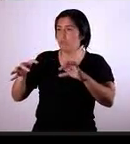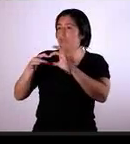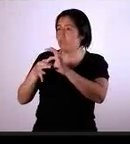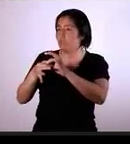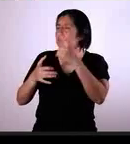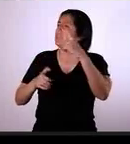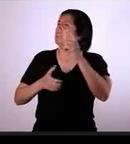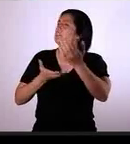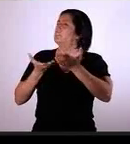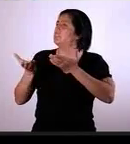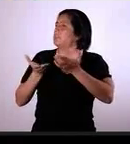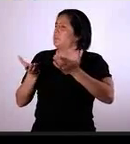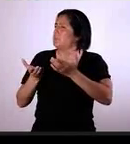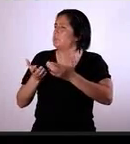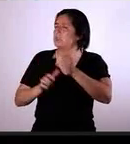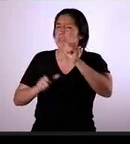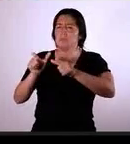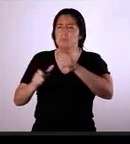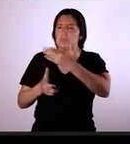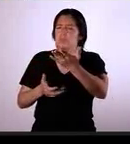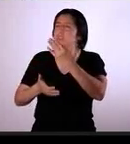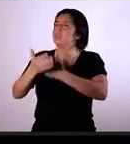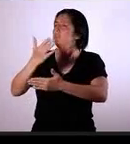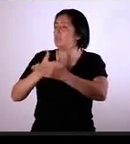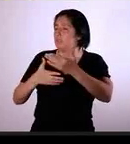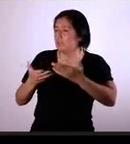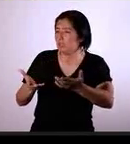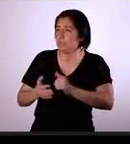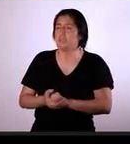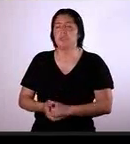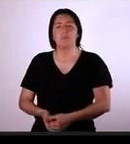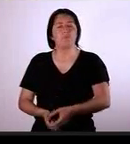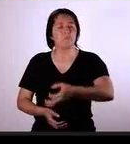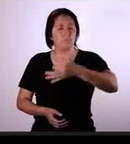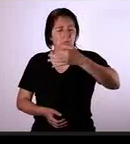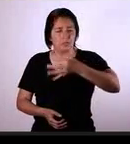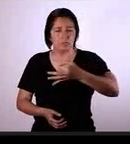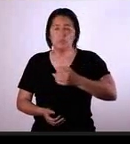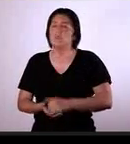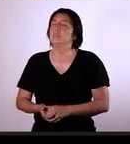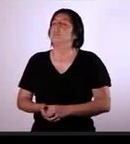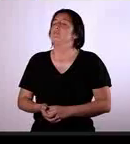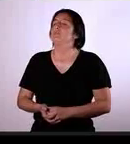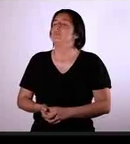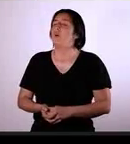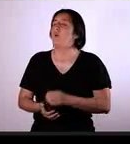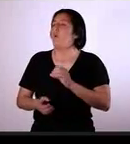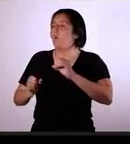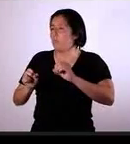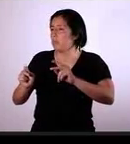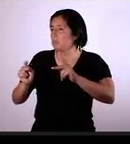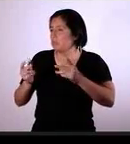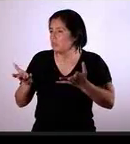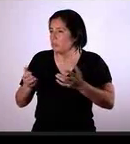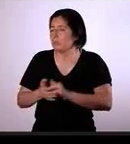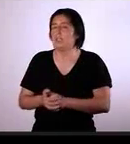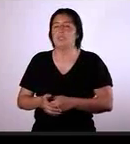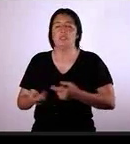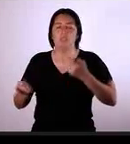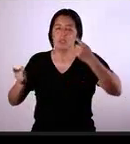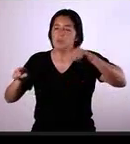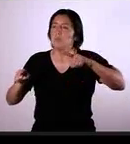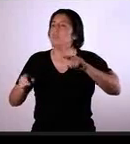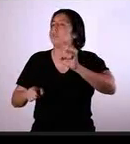la atención a nuestro público con discapacidad sea una atención preferente, oportuna y